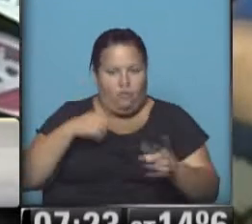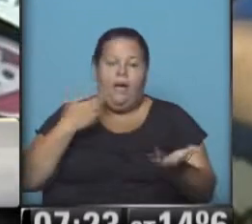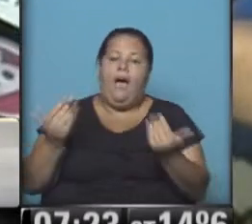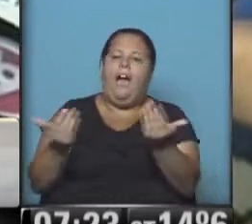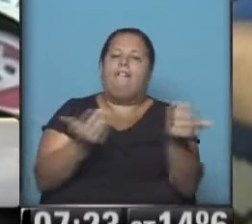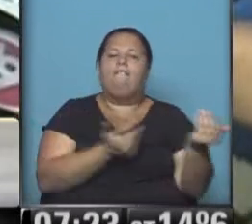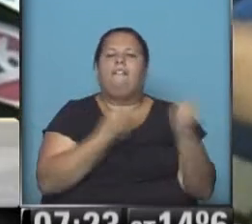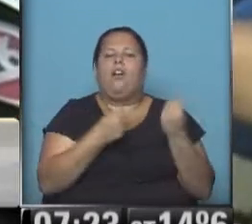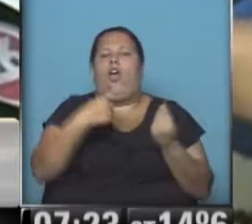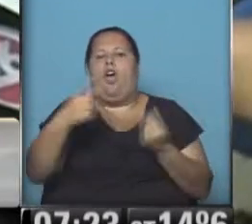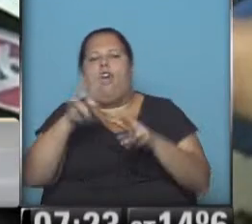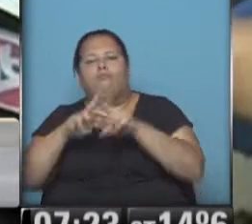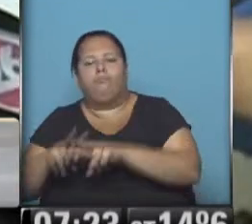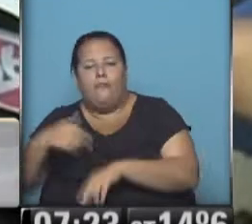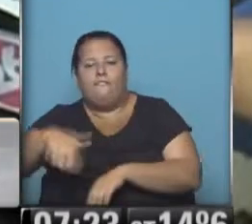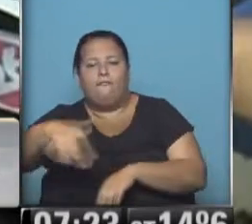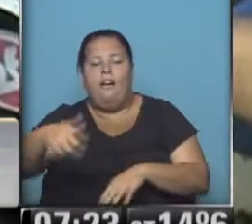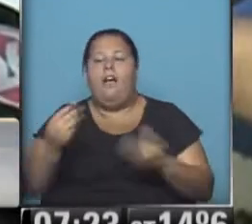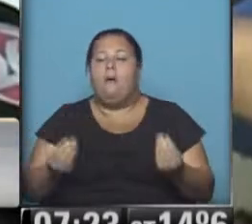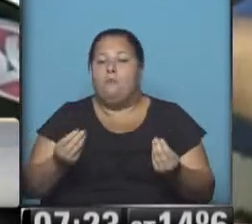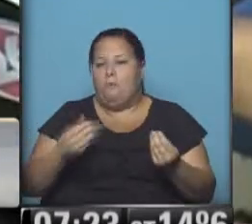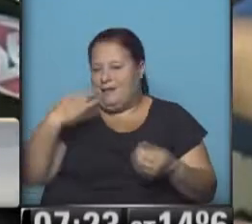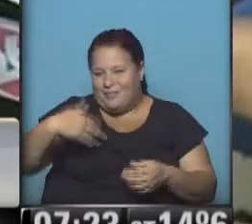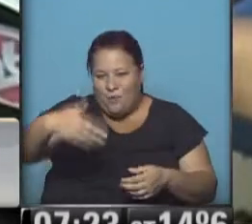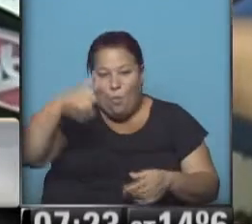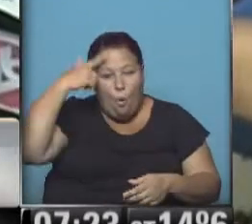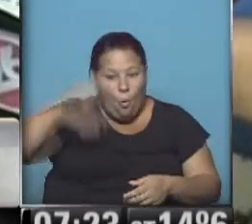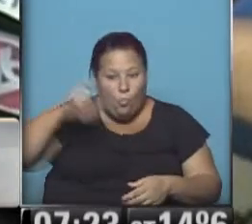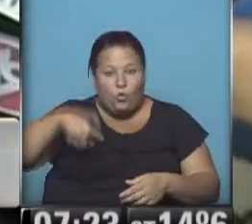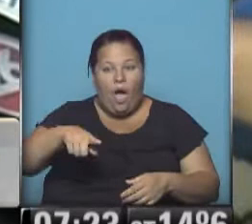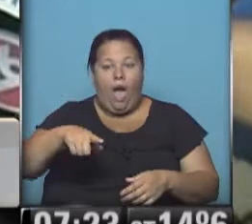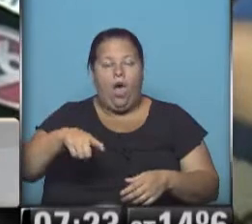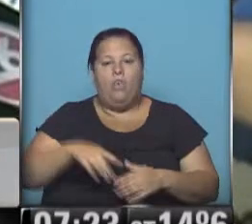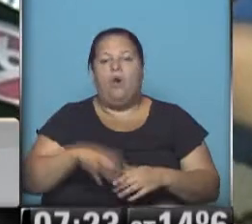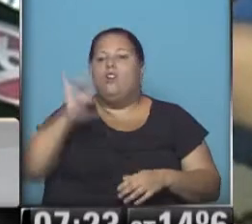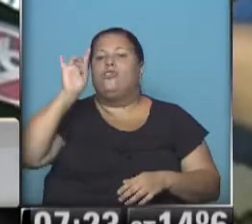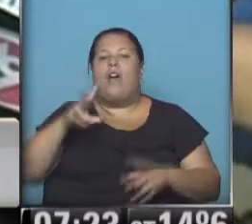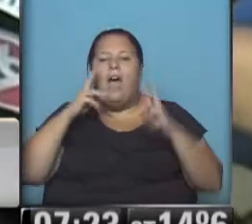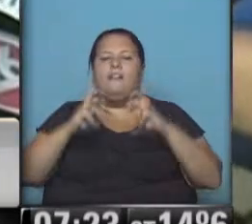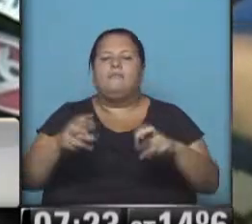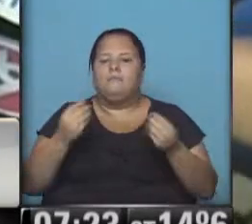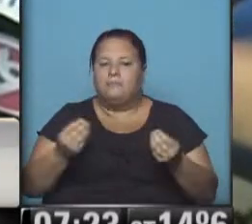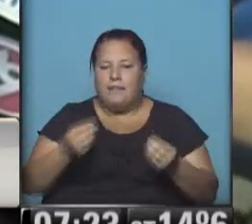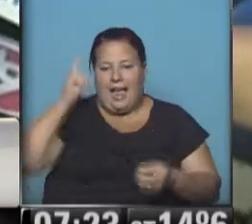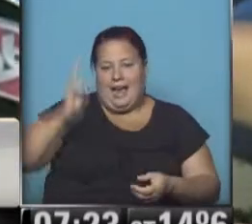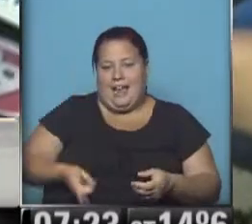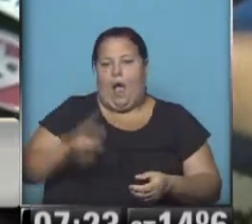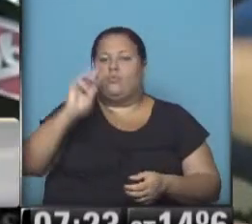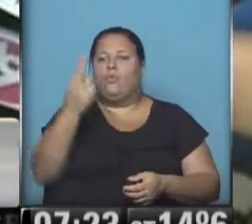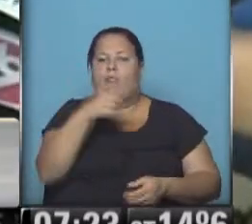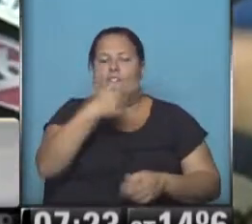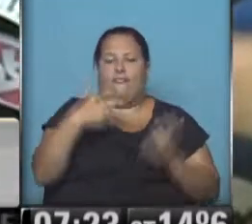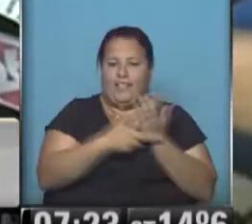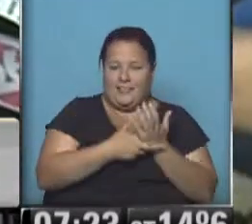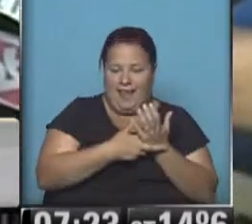escuchando cuáles son las otras pericias que se van a hacer, porque en algún momento este juzgado de instrucción, que lo único que investiga es la causa de la muerte del